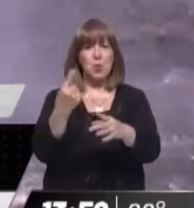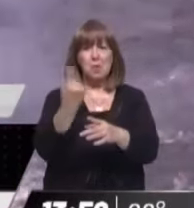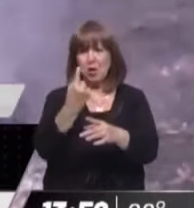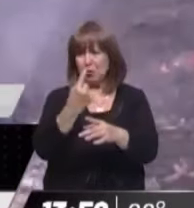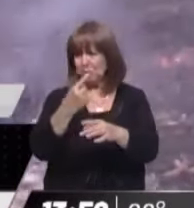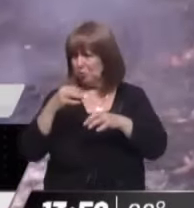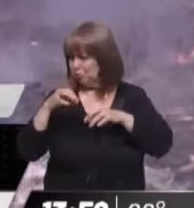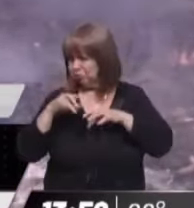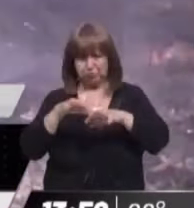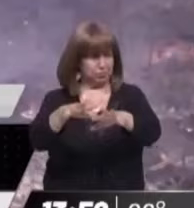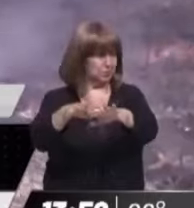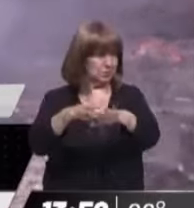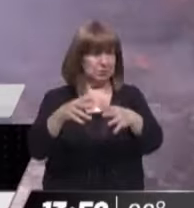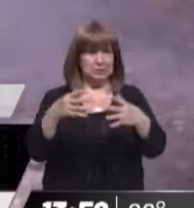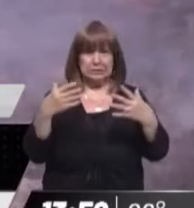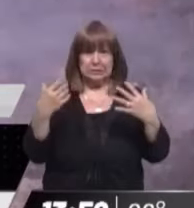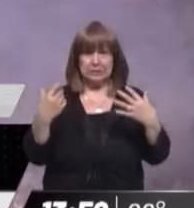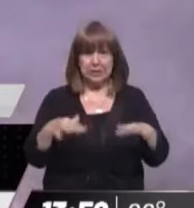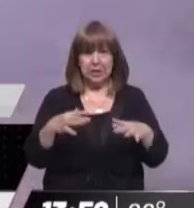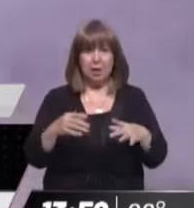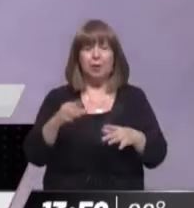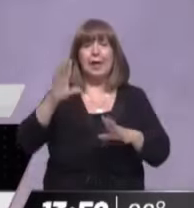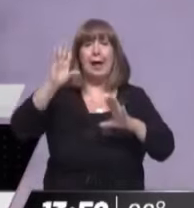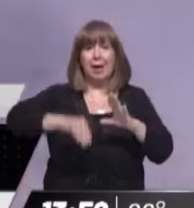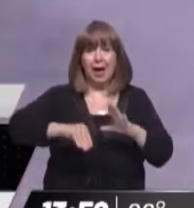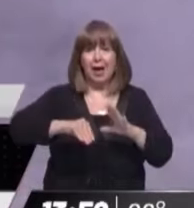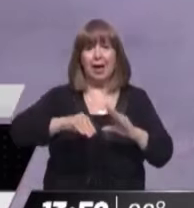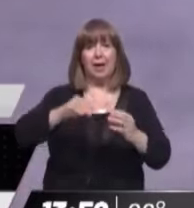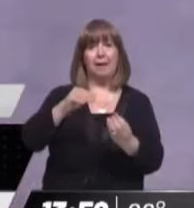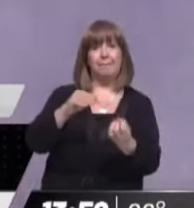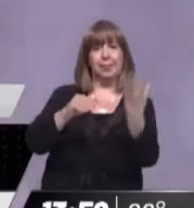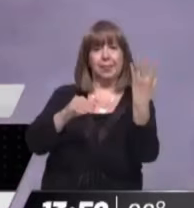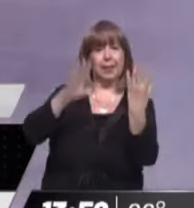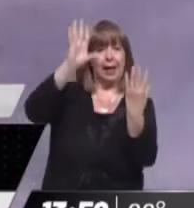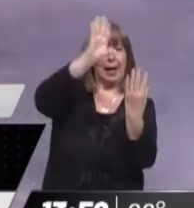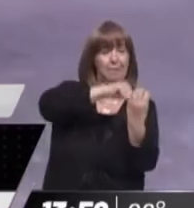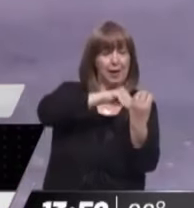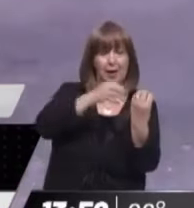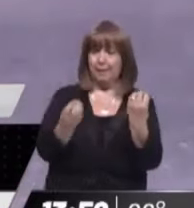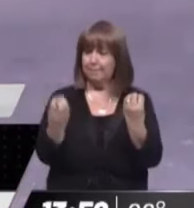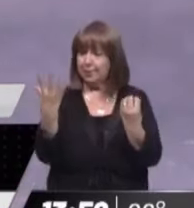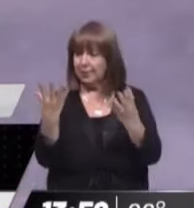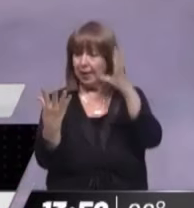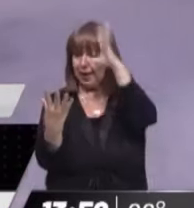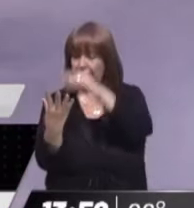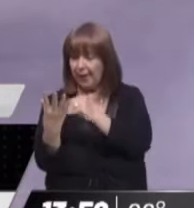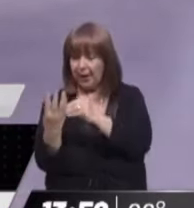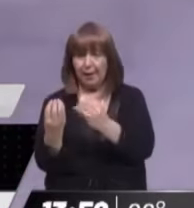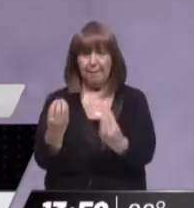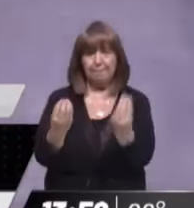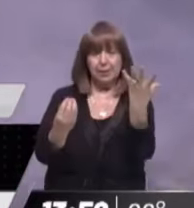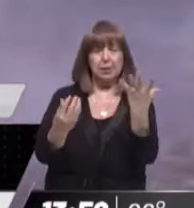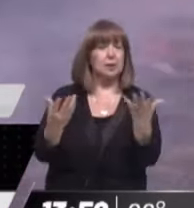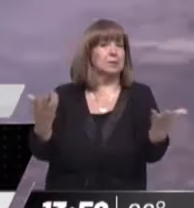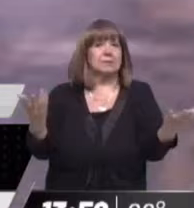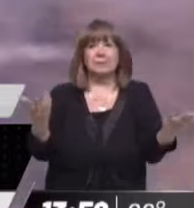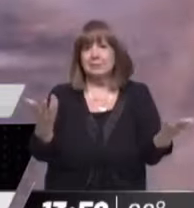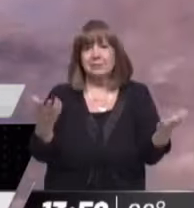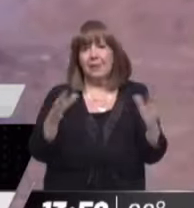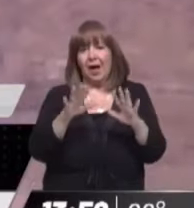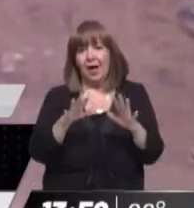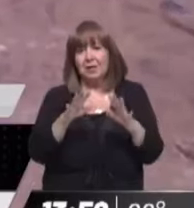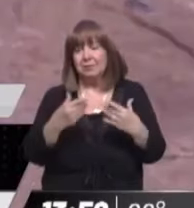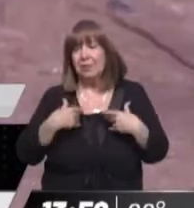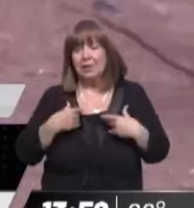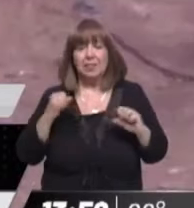aún tiene elementos con los cuales las llamas se mantienen encendidas. Es desesperante la situación de la gente